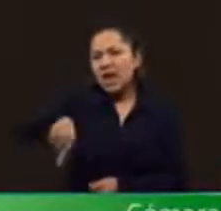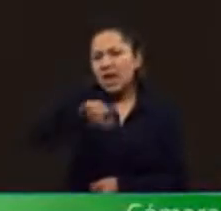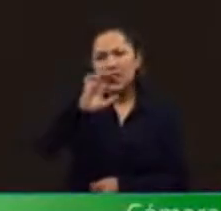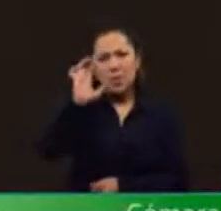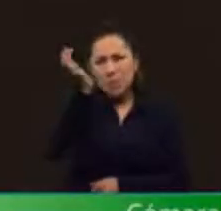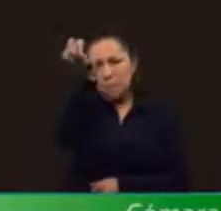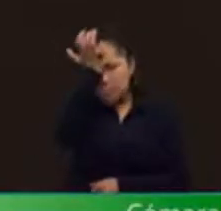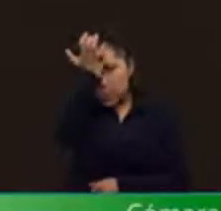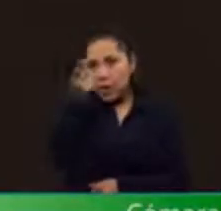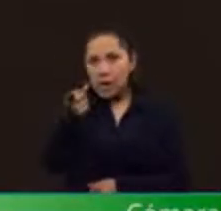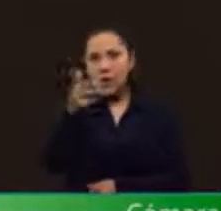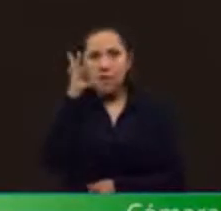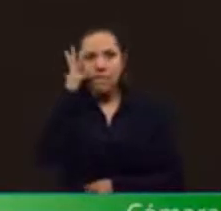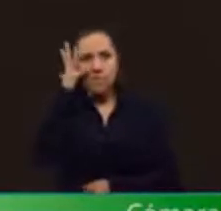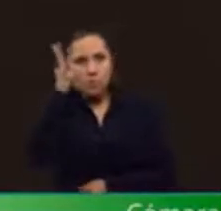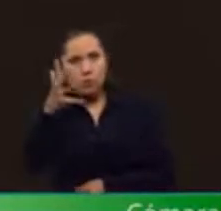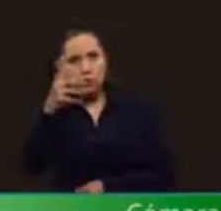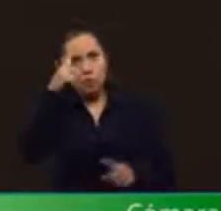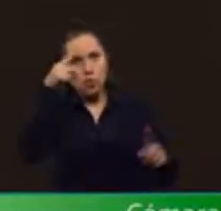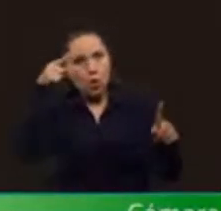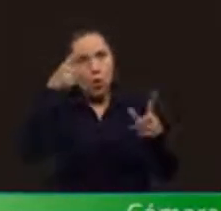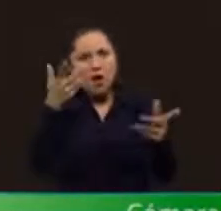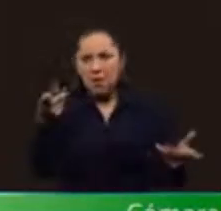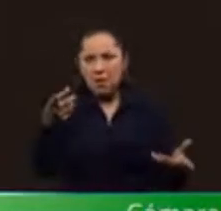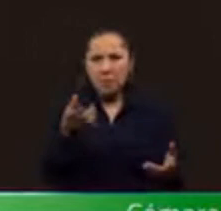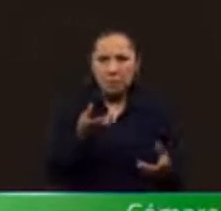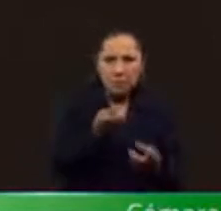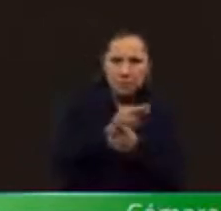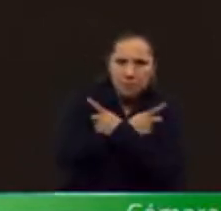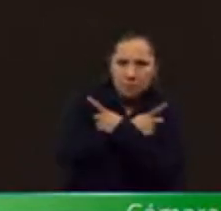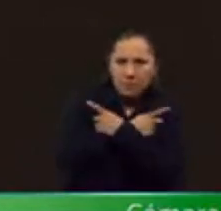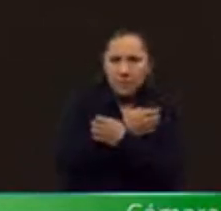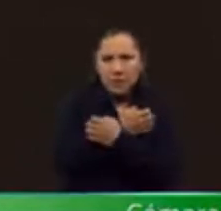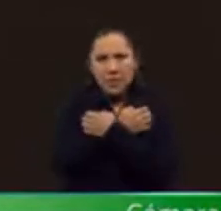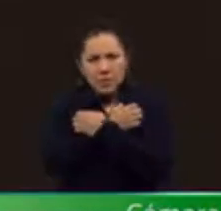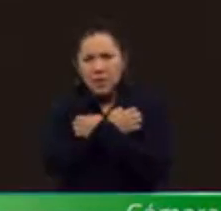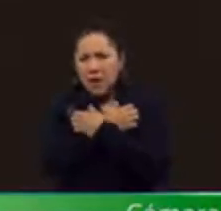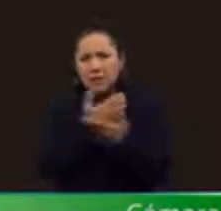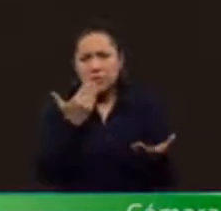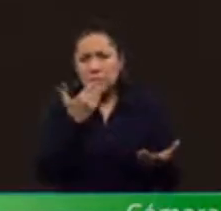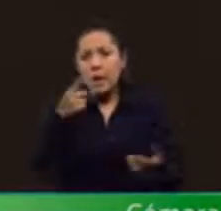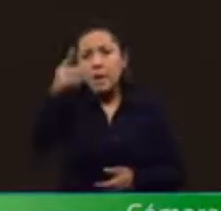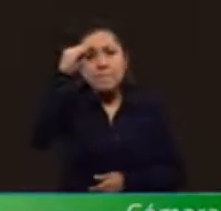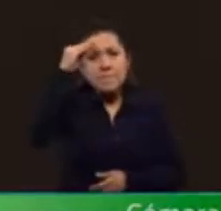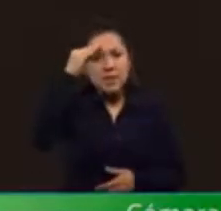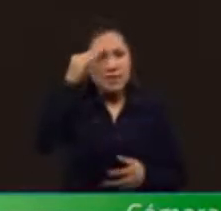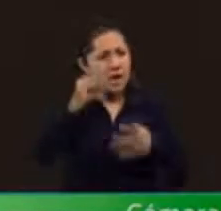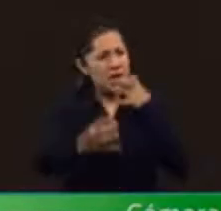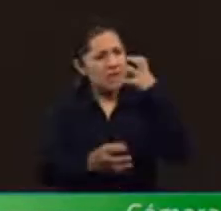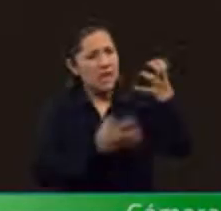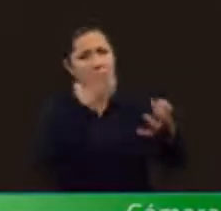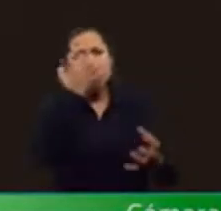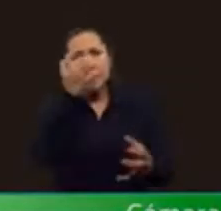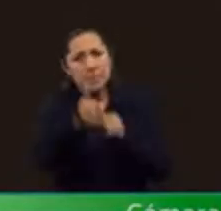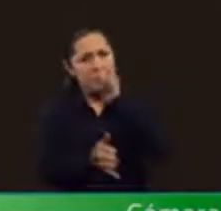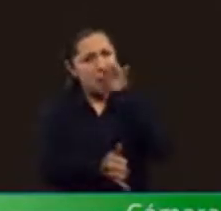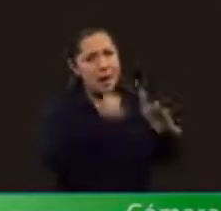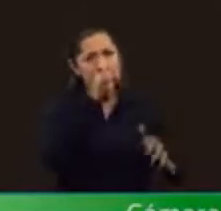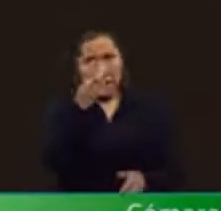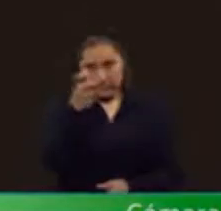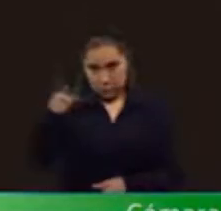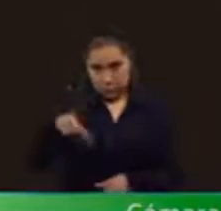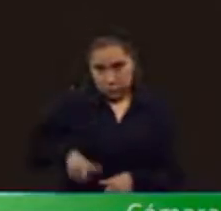educación piensan que a gritos y sombrerazos pueden gobernar. No se dan cuenta que lo único que